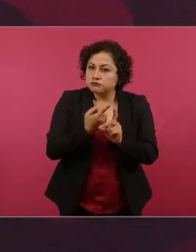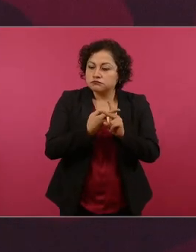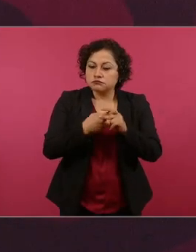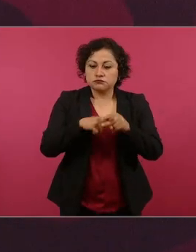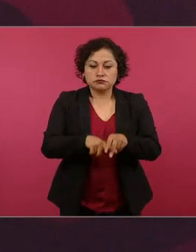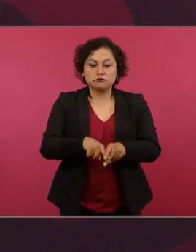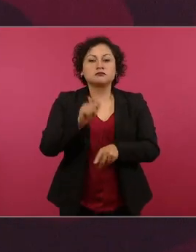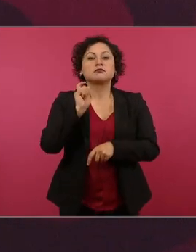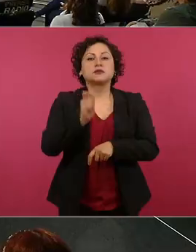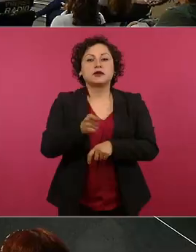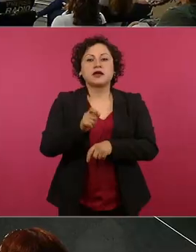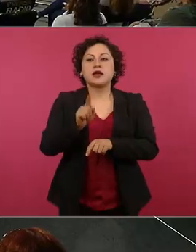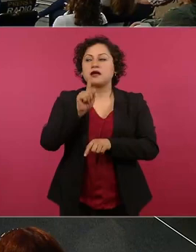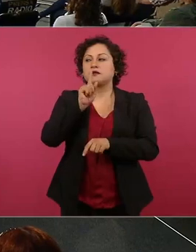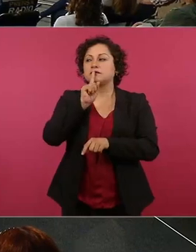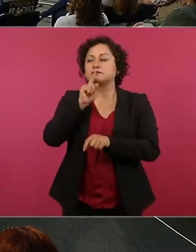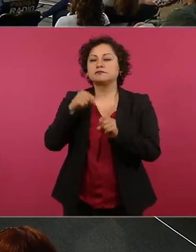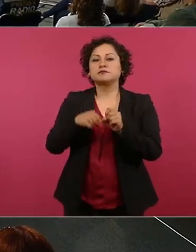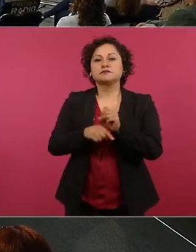le dan carpetazo.